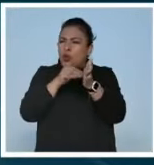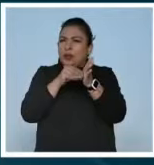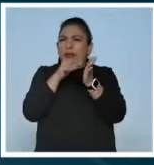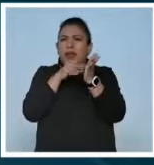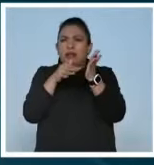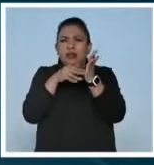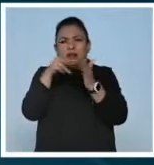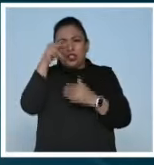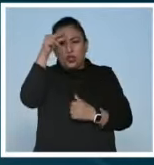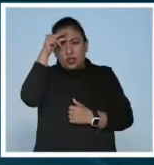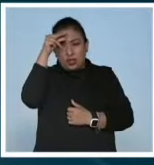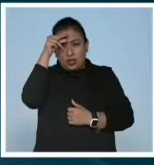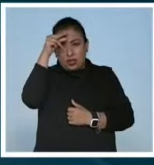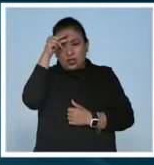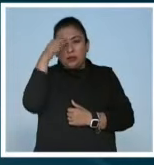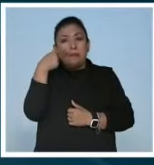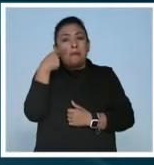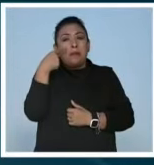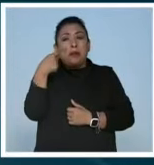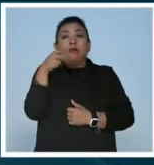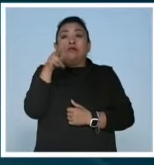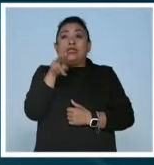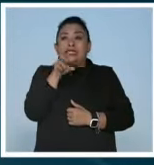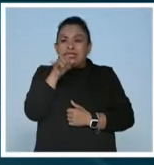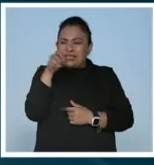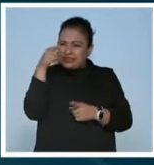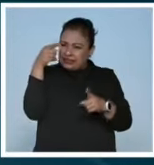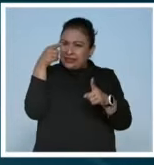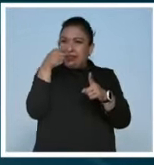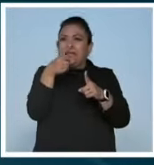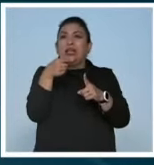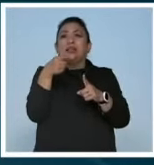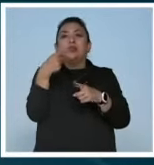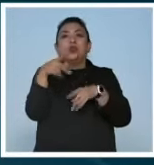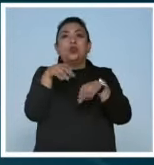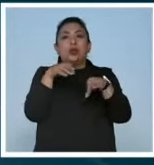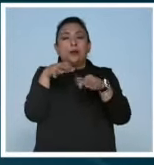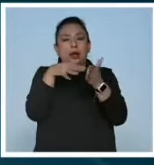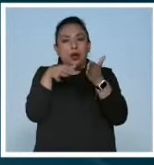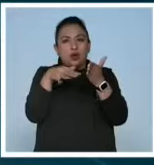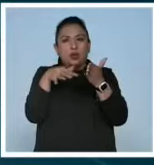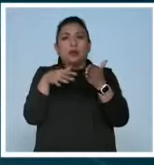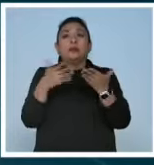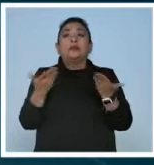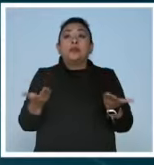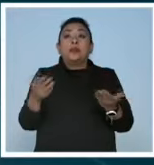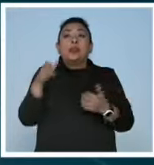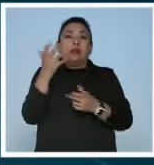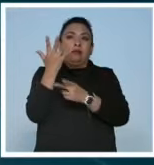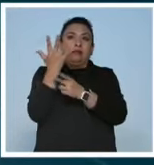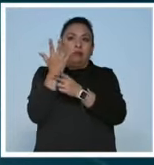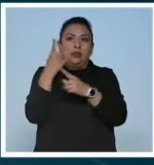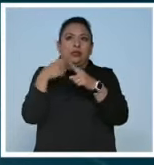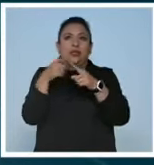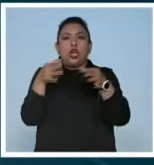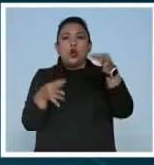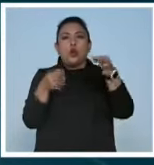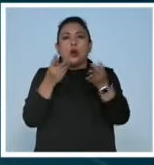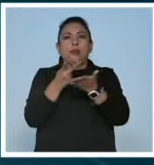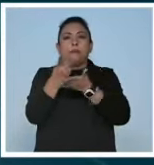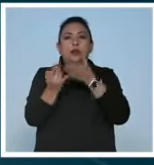e intelectual que confirma una vez más la centralidad del quehacer literario. Como ven, estas fueron las palabras del jurado del